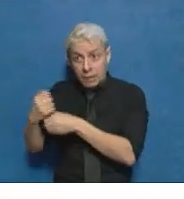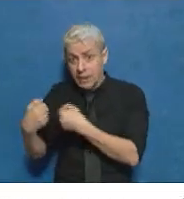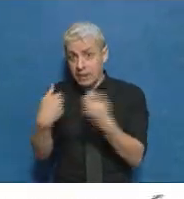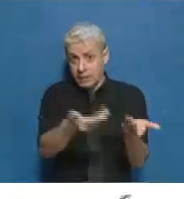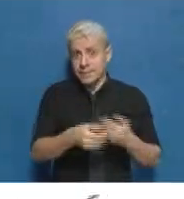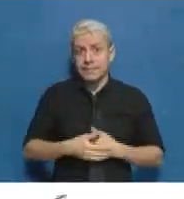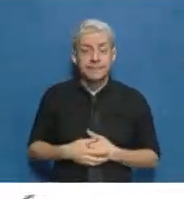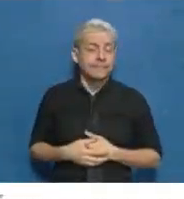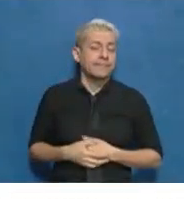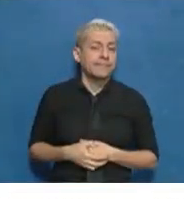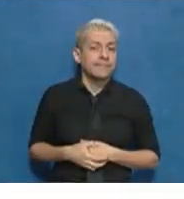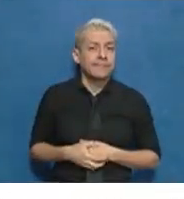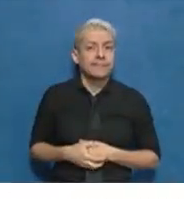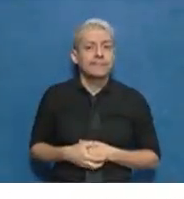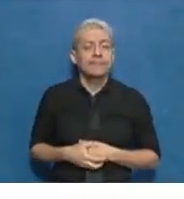el colegio.